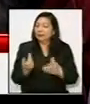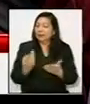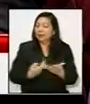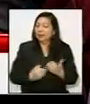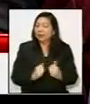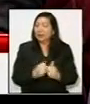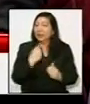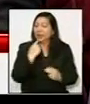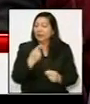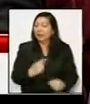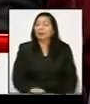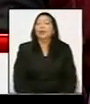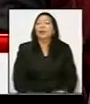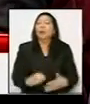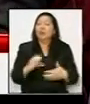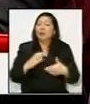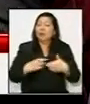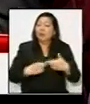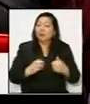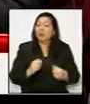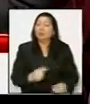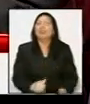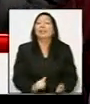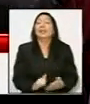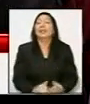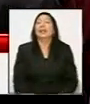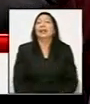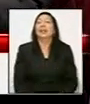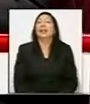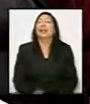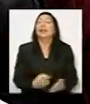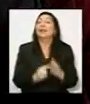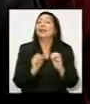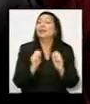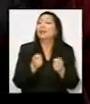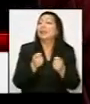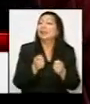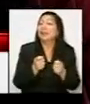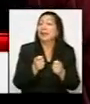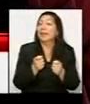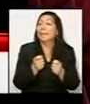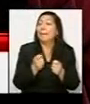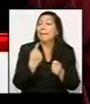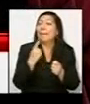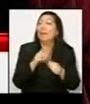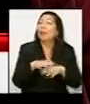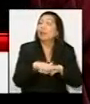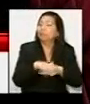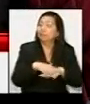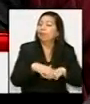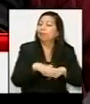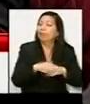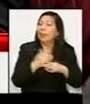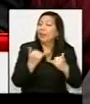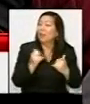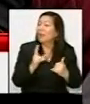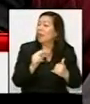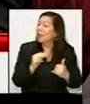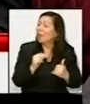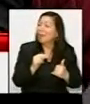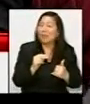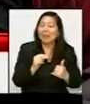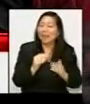que le llama de nuevo código procesal penal que es la que sigue a la preliminar ya la preparatoria de eso nos ha